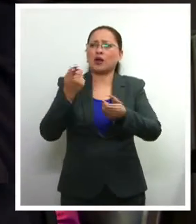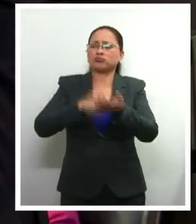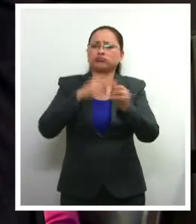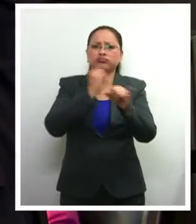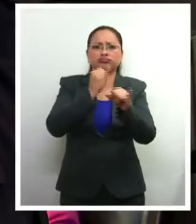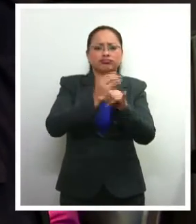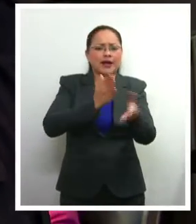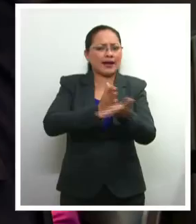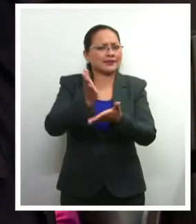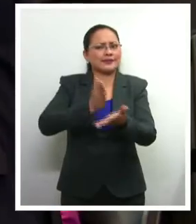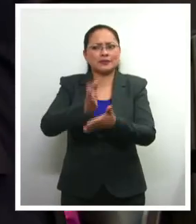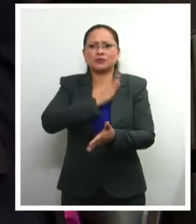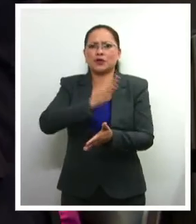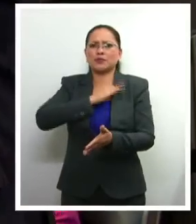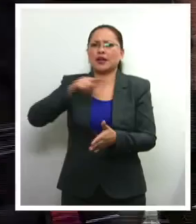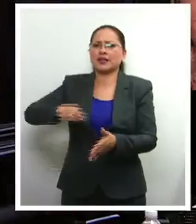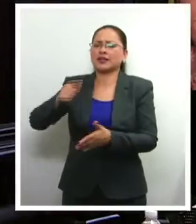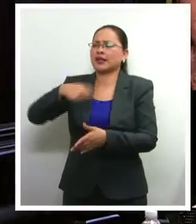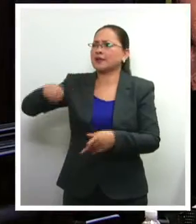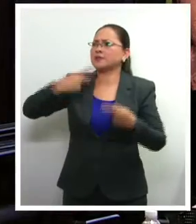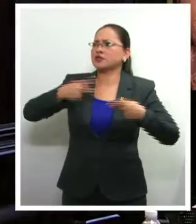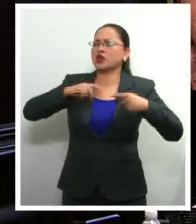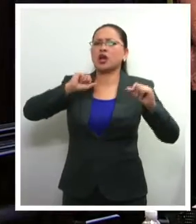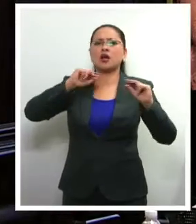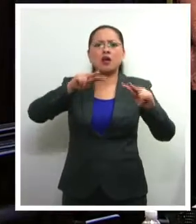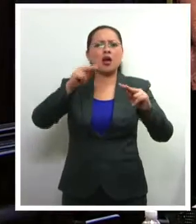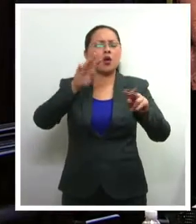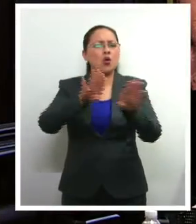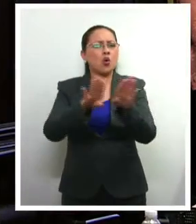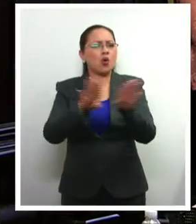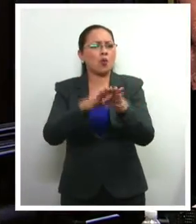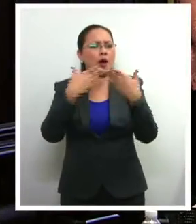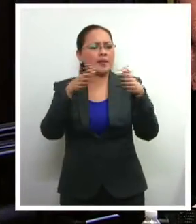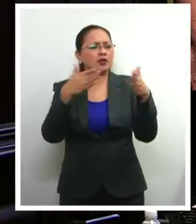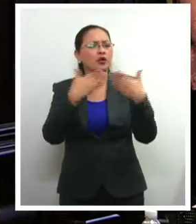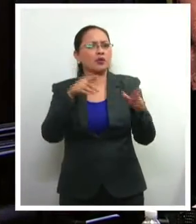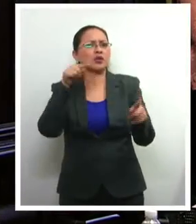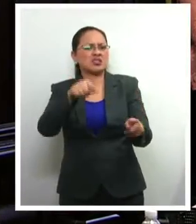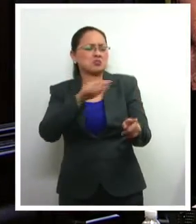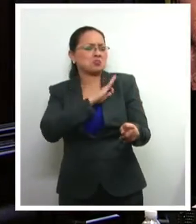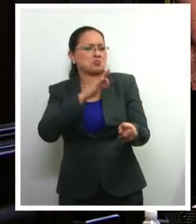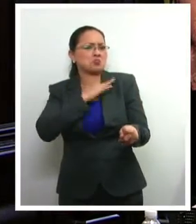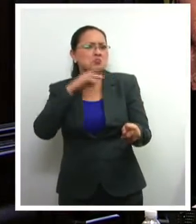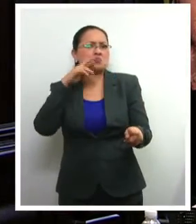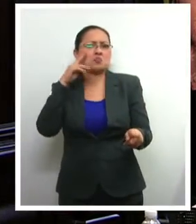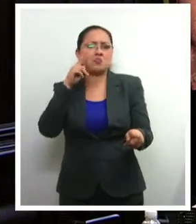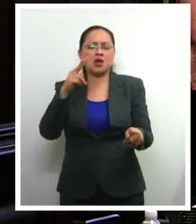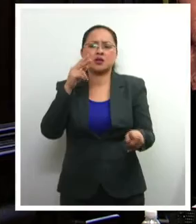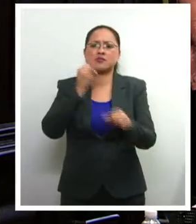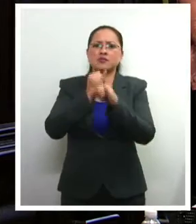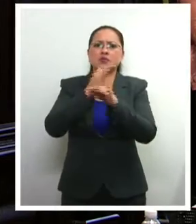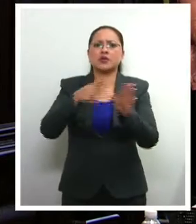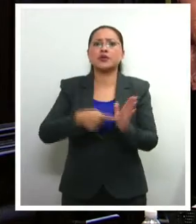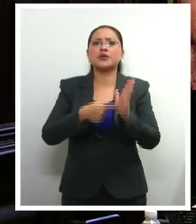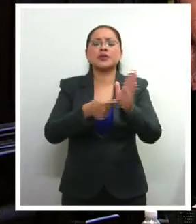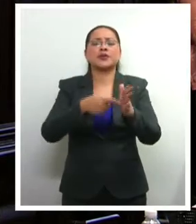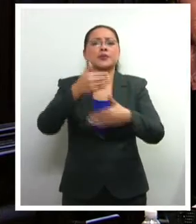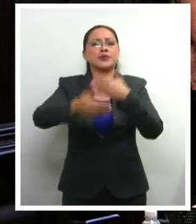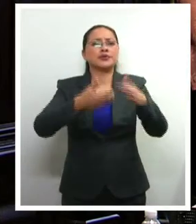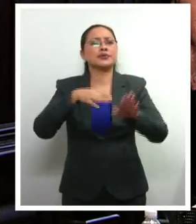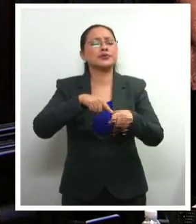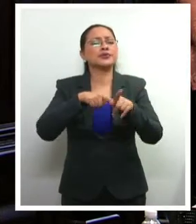público que hará accesible a la ciudadanía en datos abiertos y de manera oportuna la información relativa a los